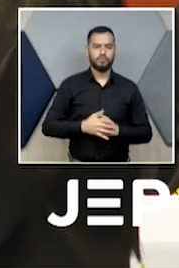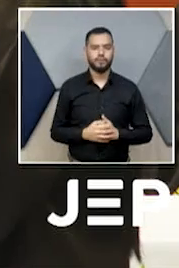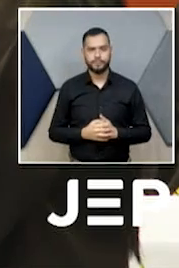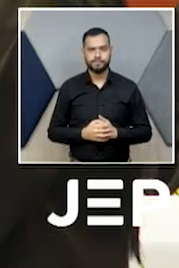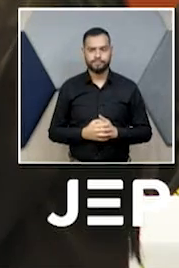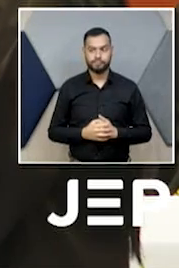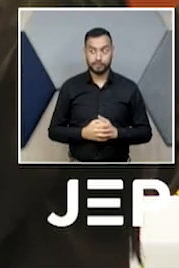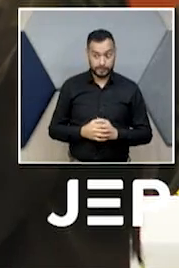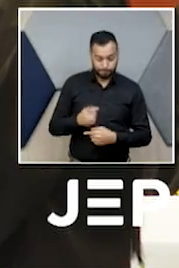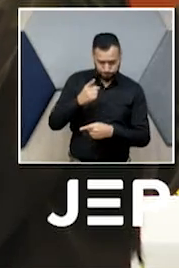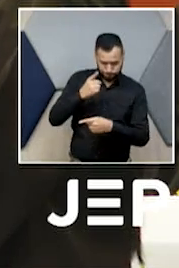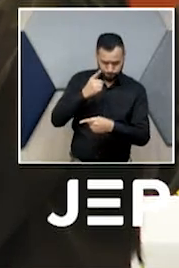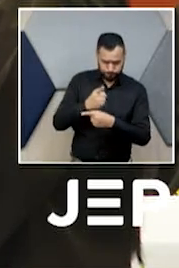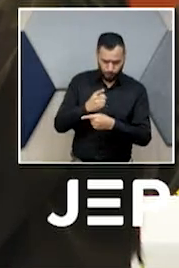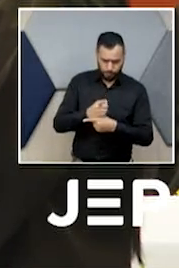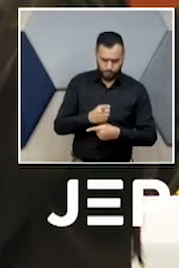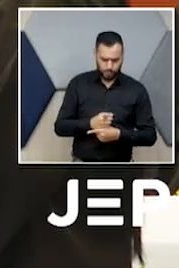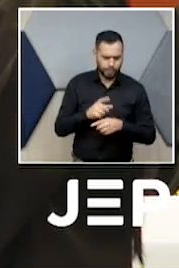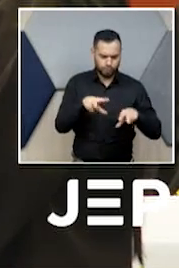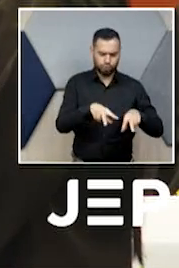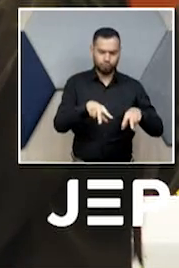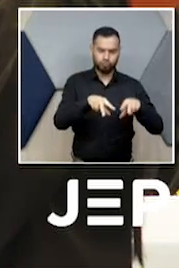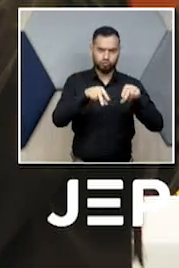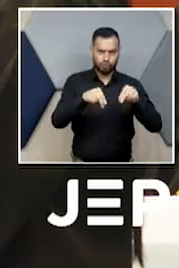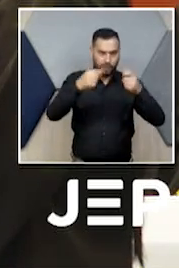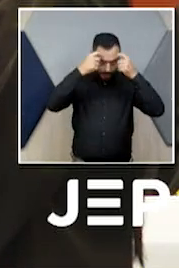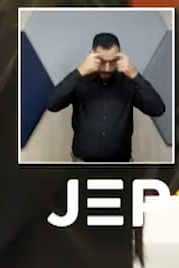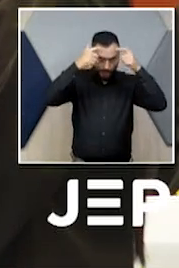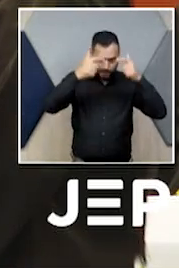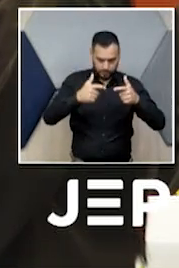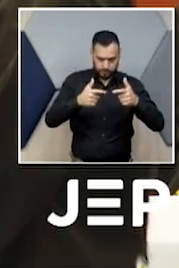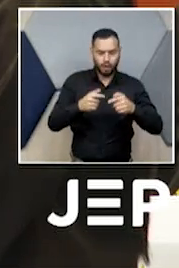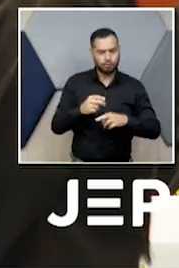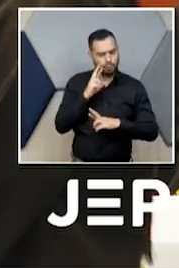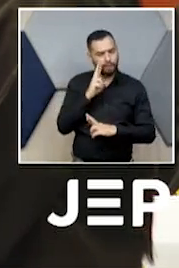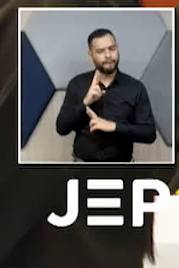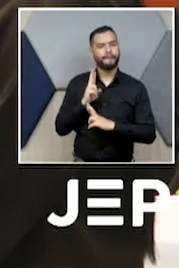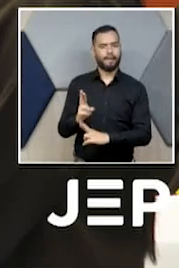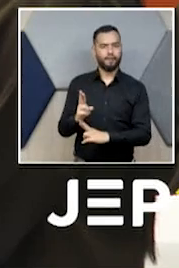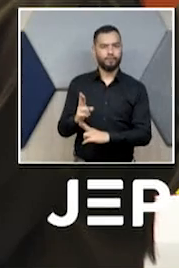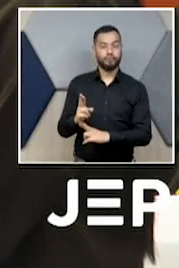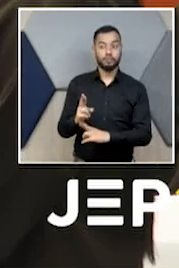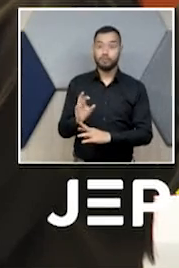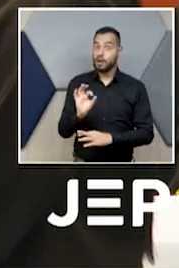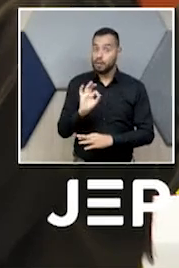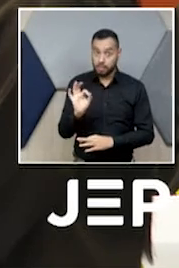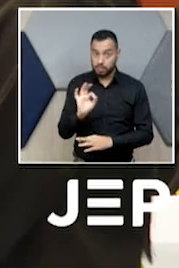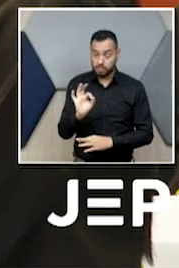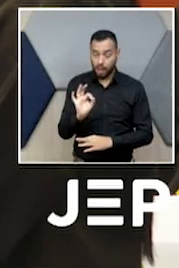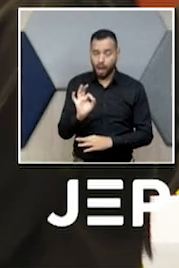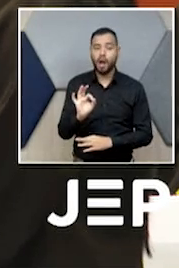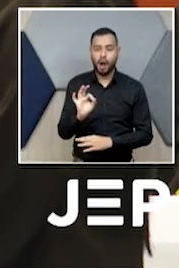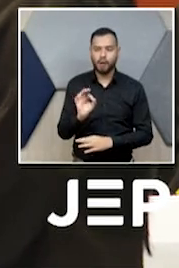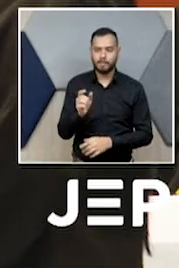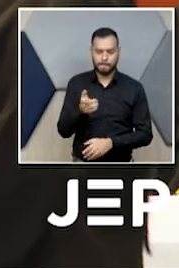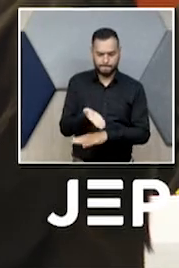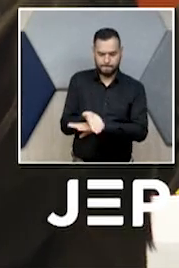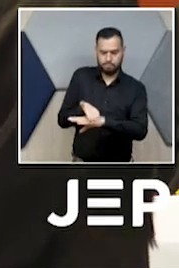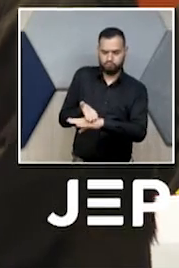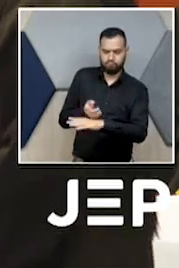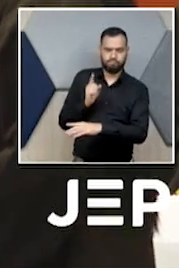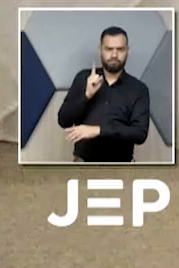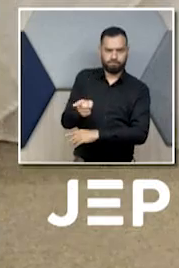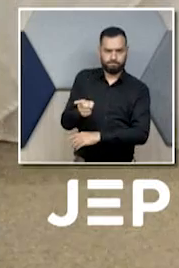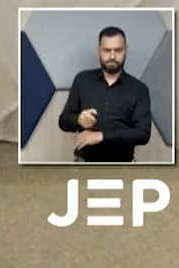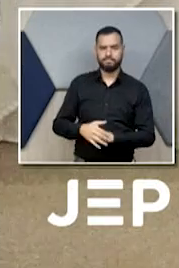fuese, que la sociedad y el Estado así lo reconozcan, y si no, que ellos se lo demanden.